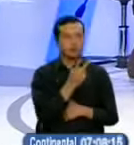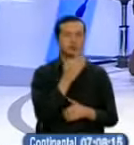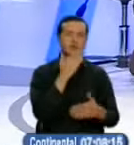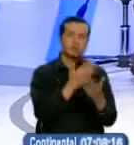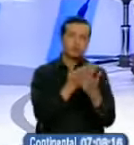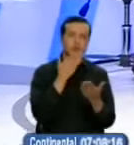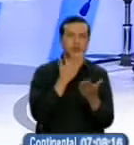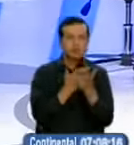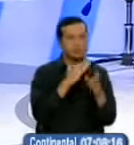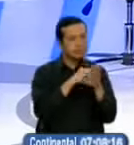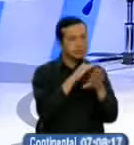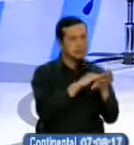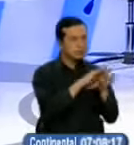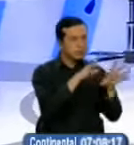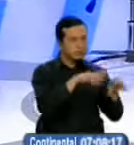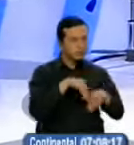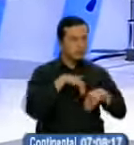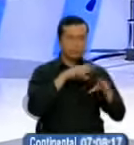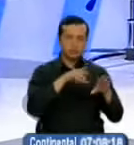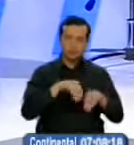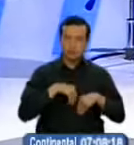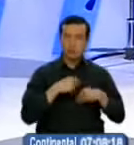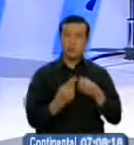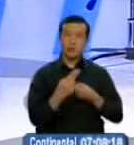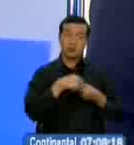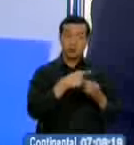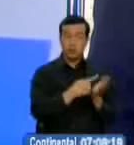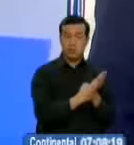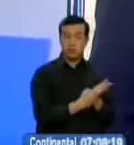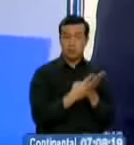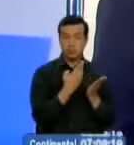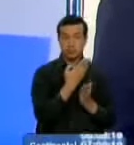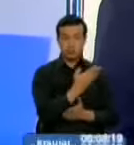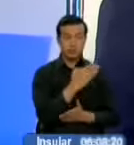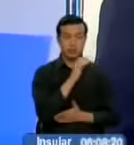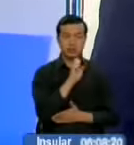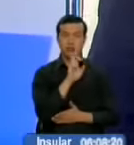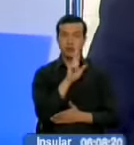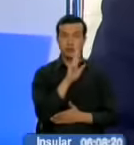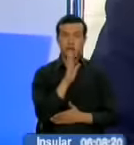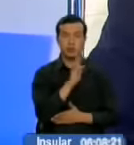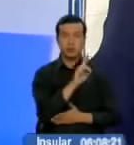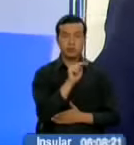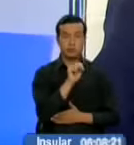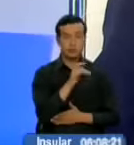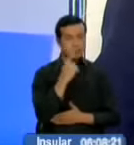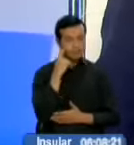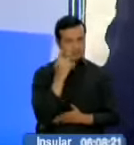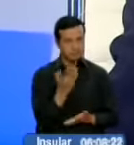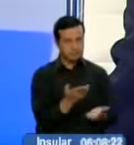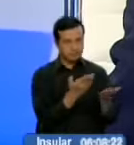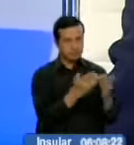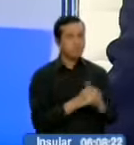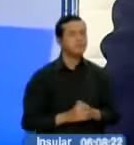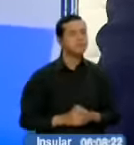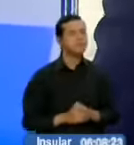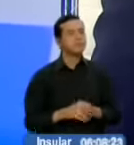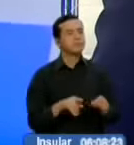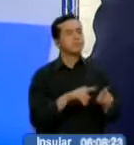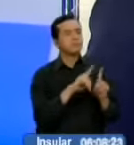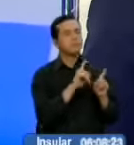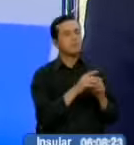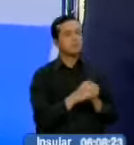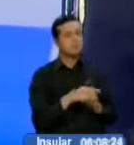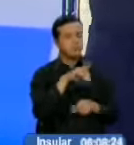haber aceptado a participar en este debate. Comienzo con César Montúfar, con la licencia de Juan Carlos Aldaz. César Montúfar,